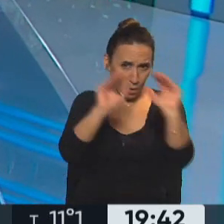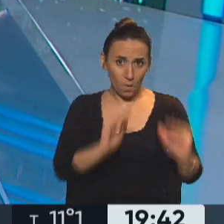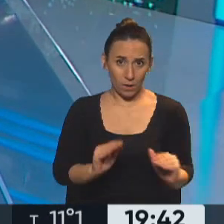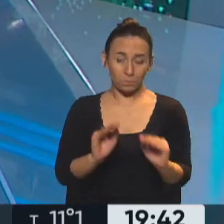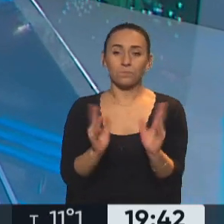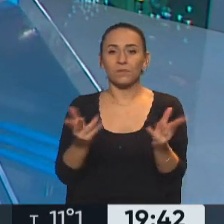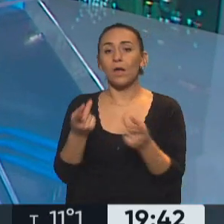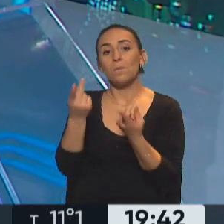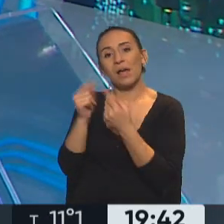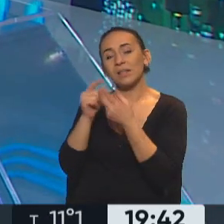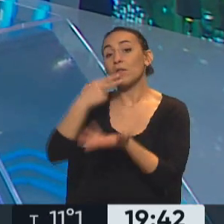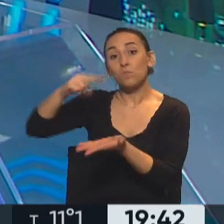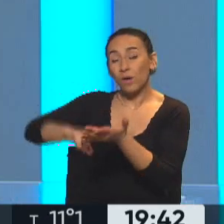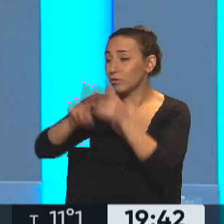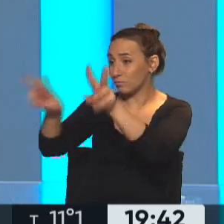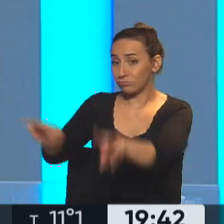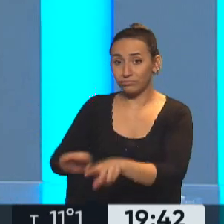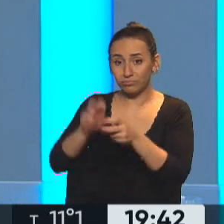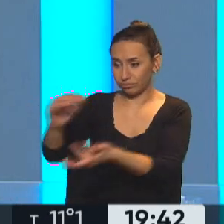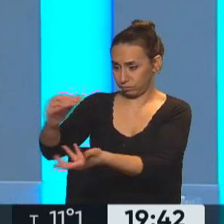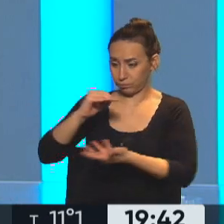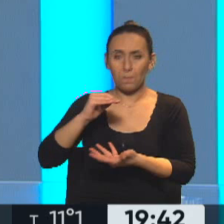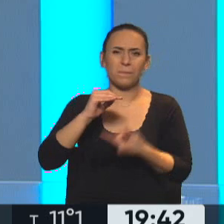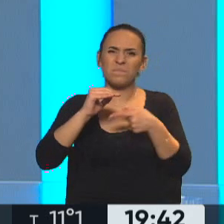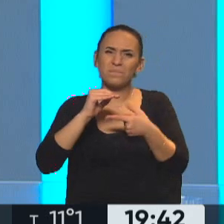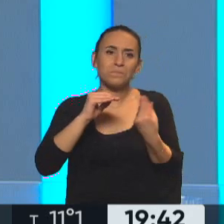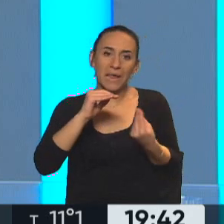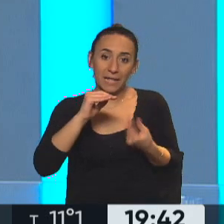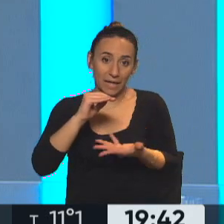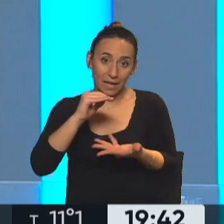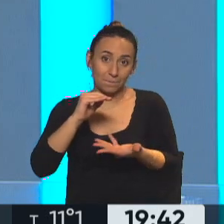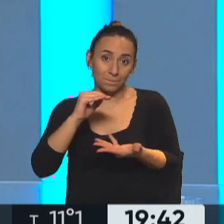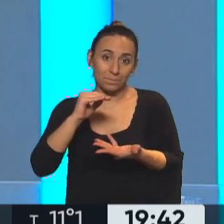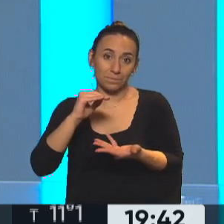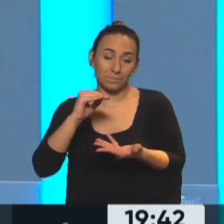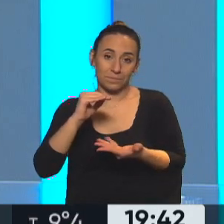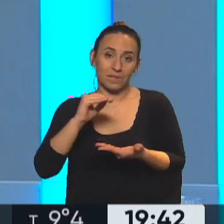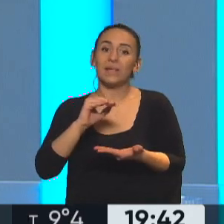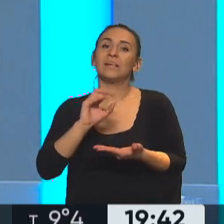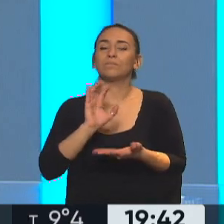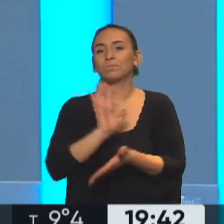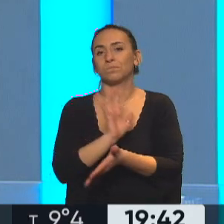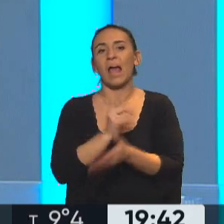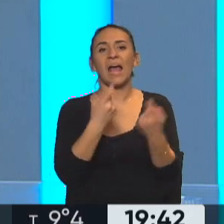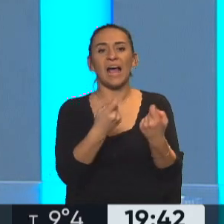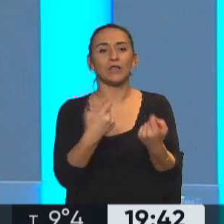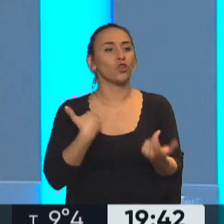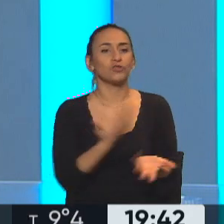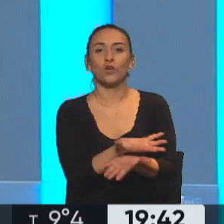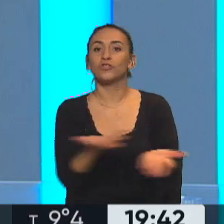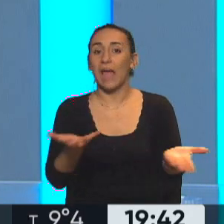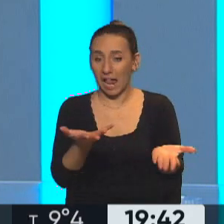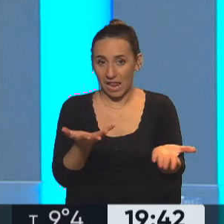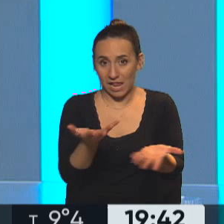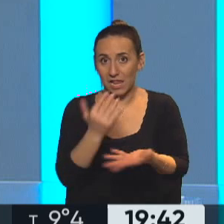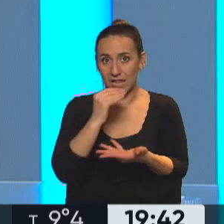destinar esta recaudación? Bueno, sobre todo se considera que va a ser lo que se llama gasto social, ¿no? Una cuestión más social. De hecho,